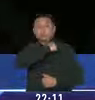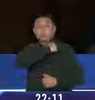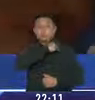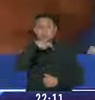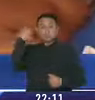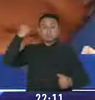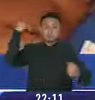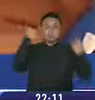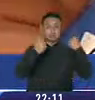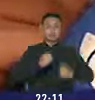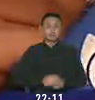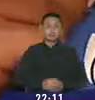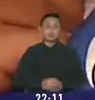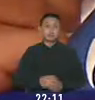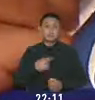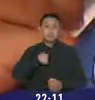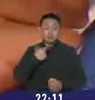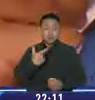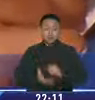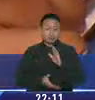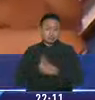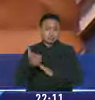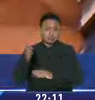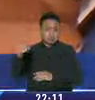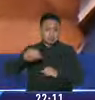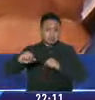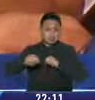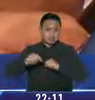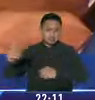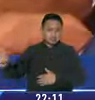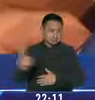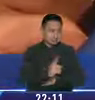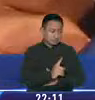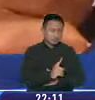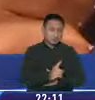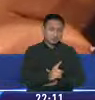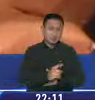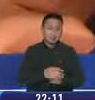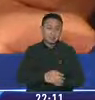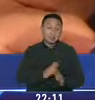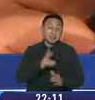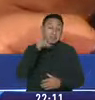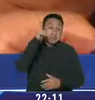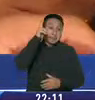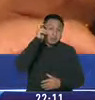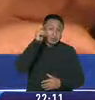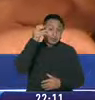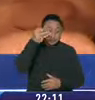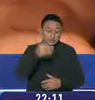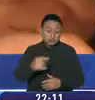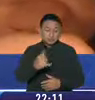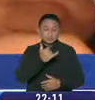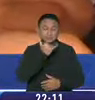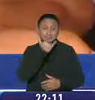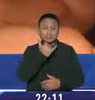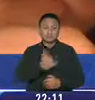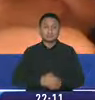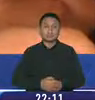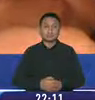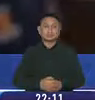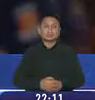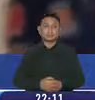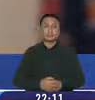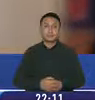golpeado. Yo salí a hacer algo puntual y regresé y yo creo que estuve en el lugar